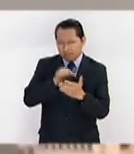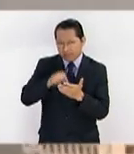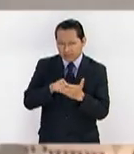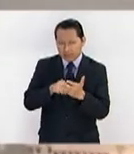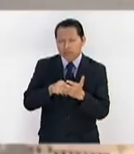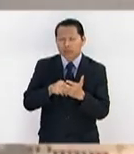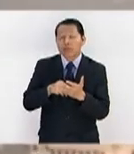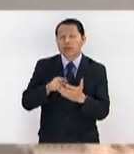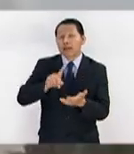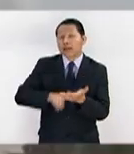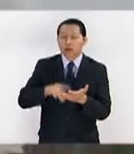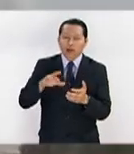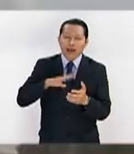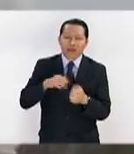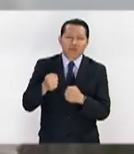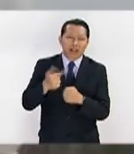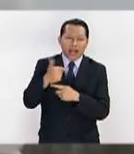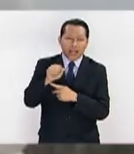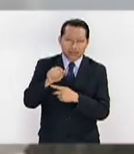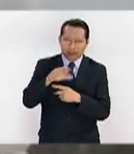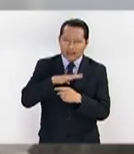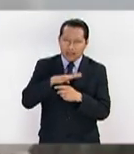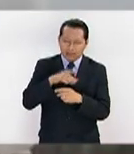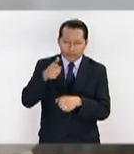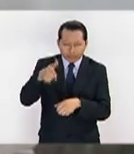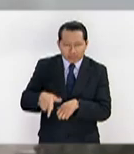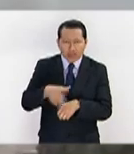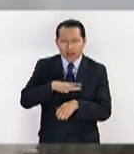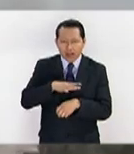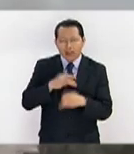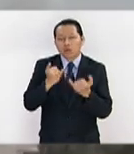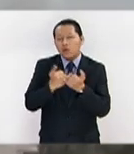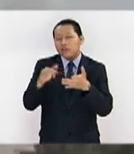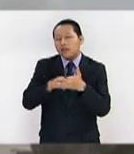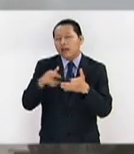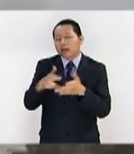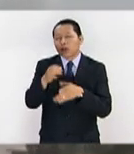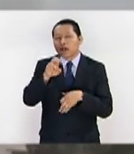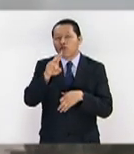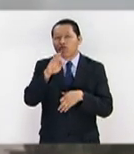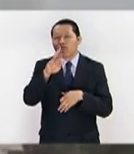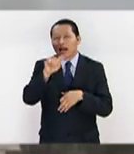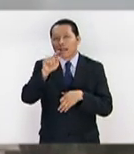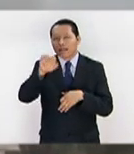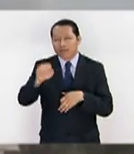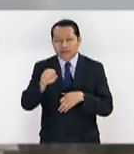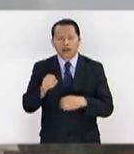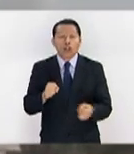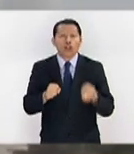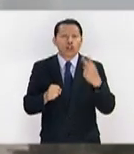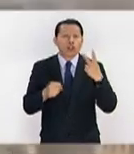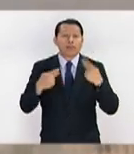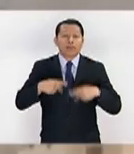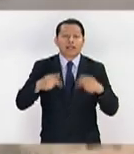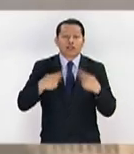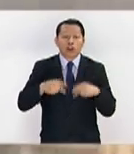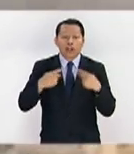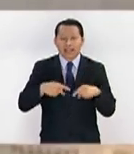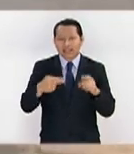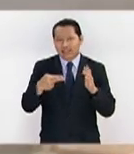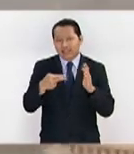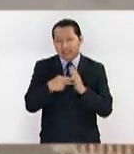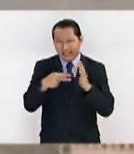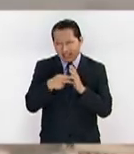mayor yacimiento del país, y el de Jafra, a orillas del río Éufrates. El ataque causó la muerte de 2 miembros de las fuerzas de